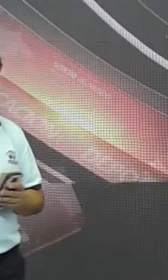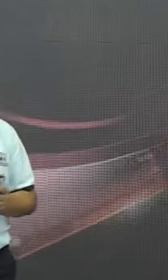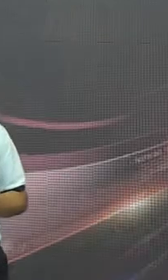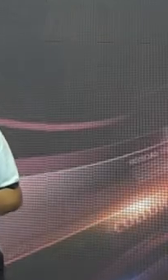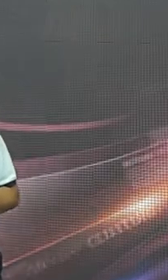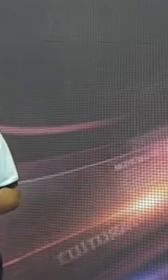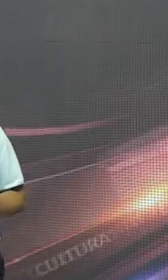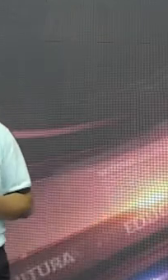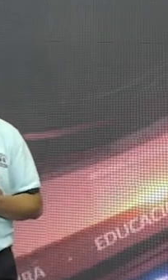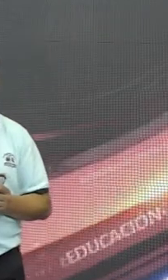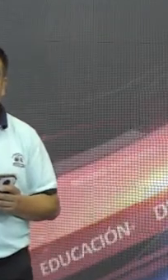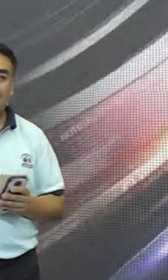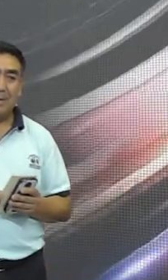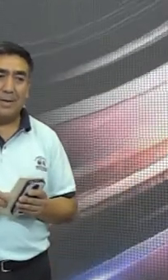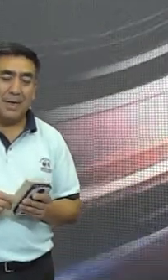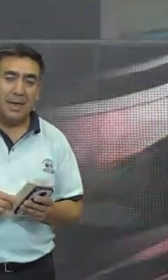¿no?